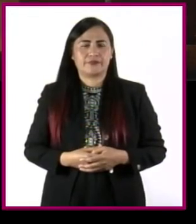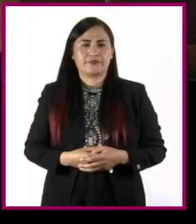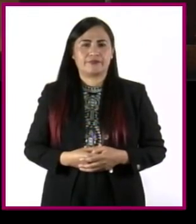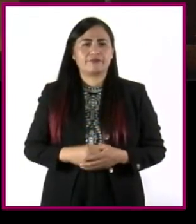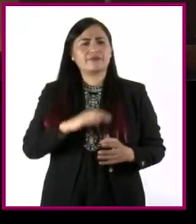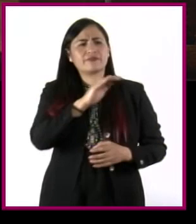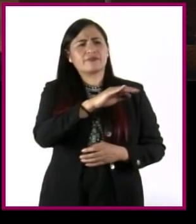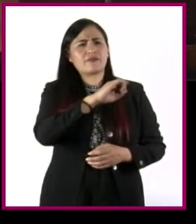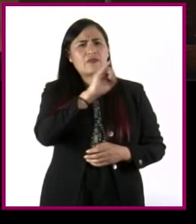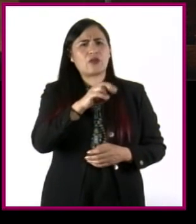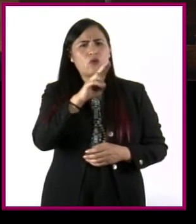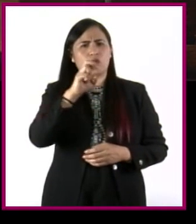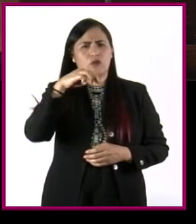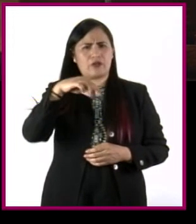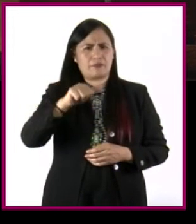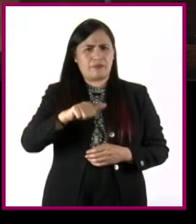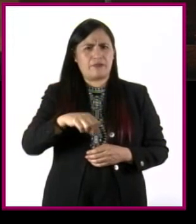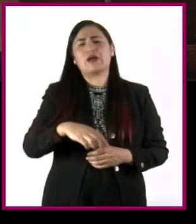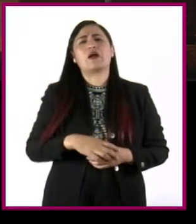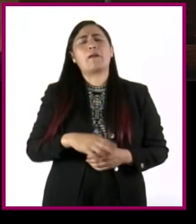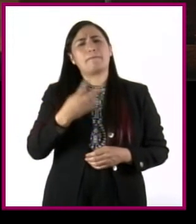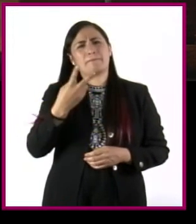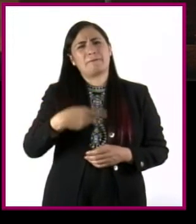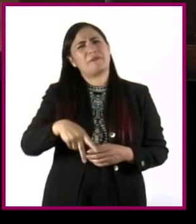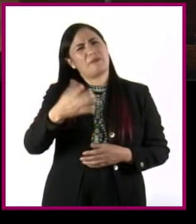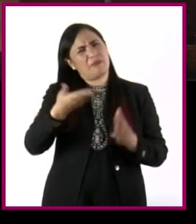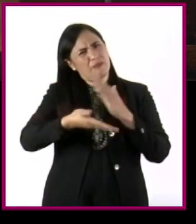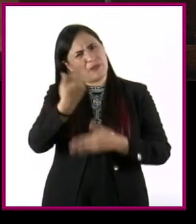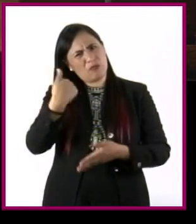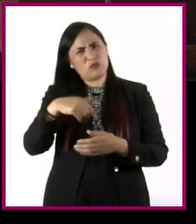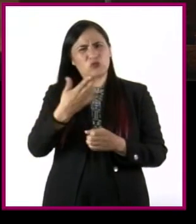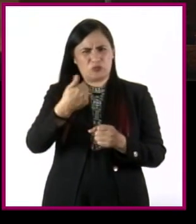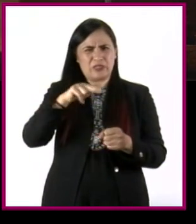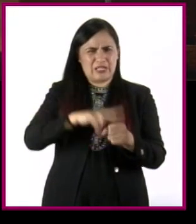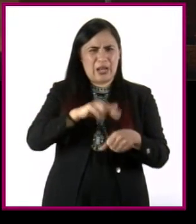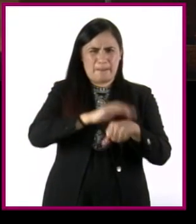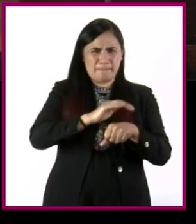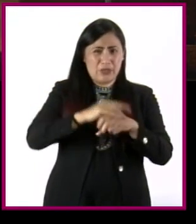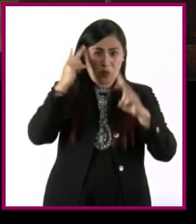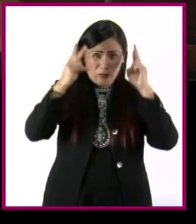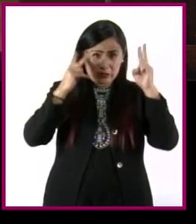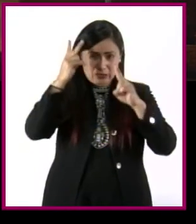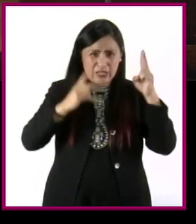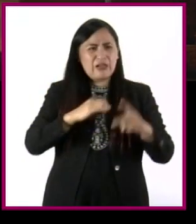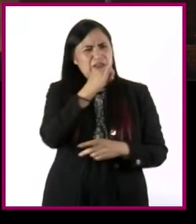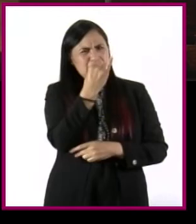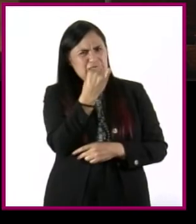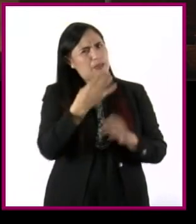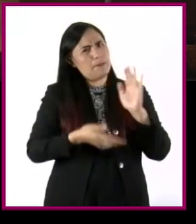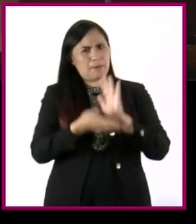Oye, Juanma, ¿y si vamos al hospital a visitar a tu brother? Vamos, espero que ya esté mejor.